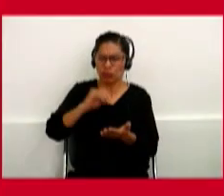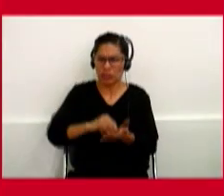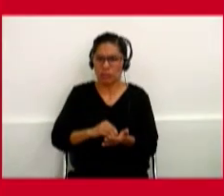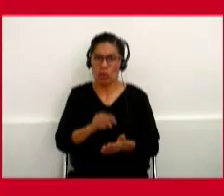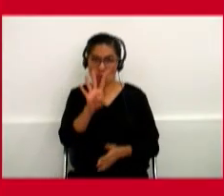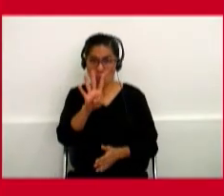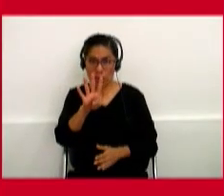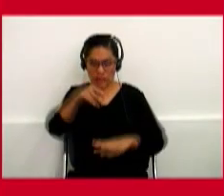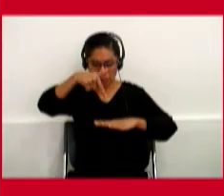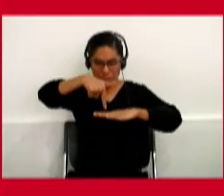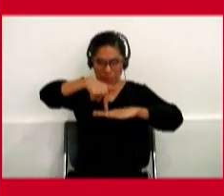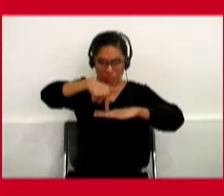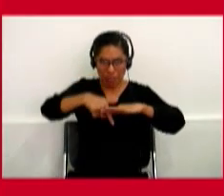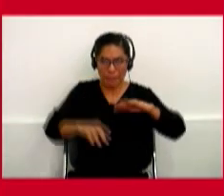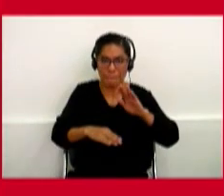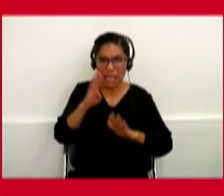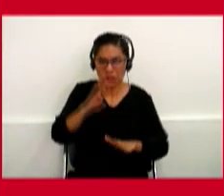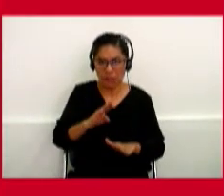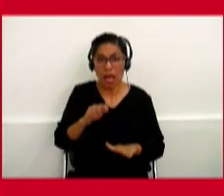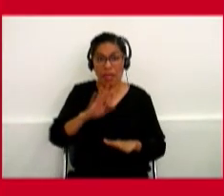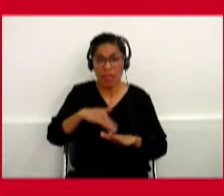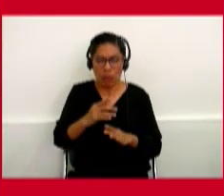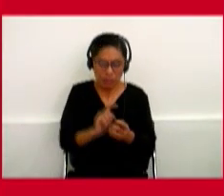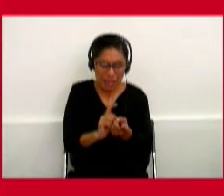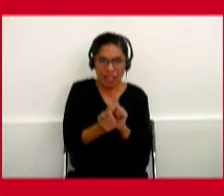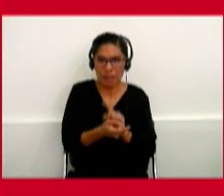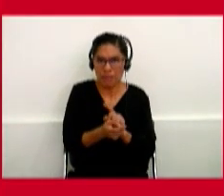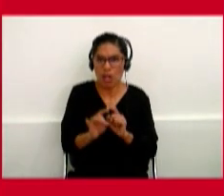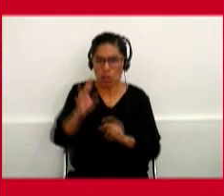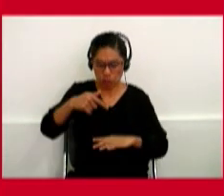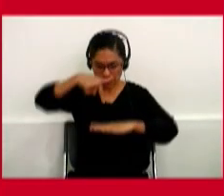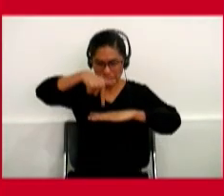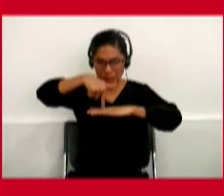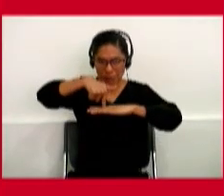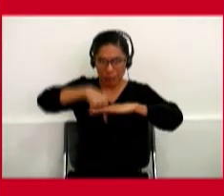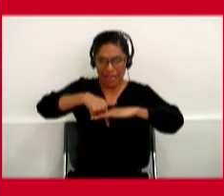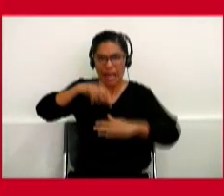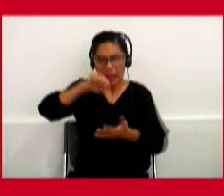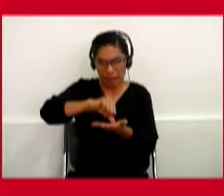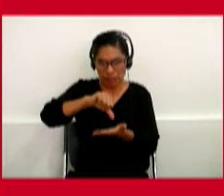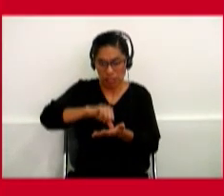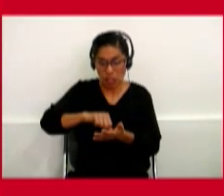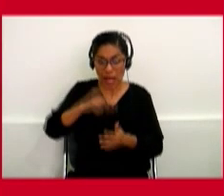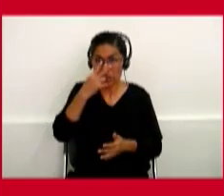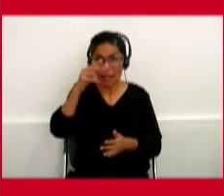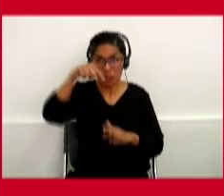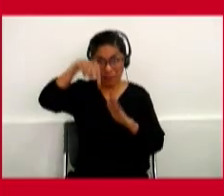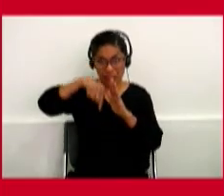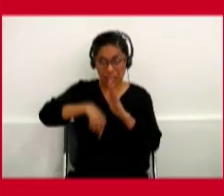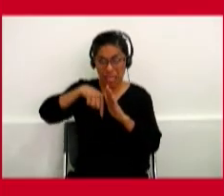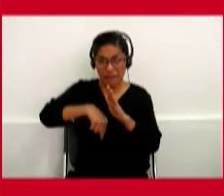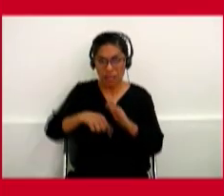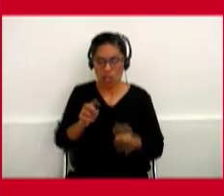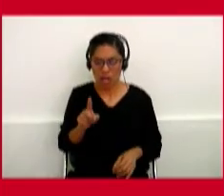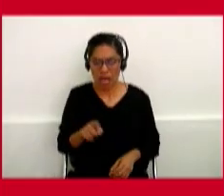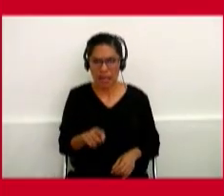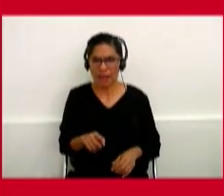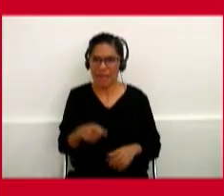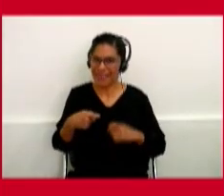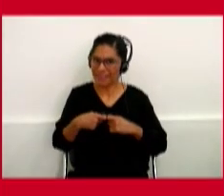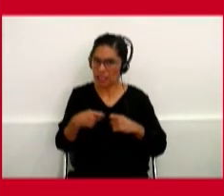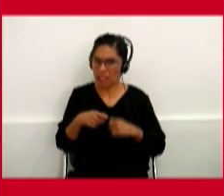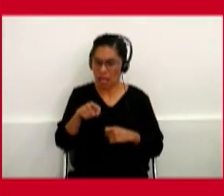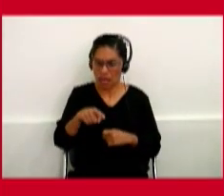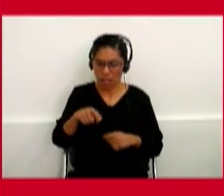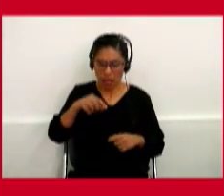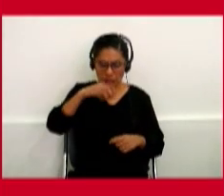en reemplazo del taladro central. Como ven en la distribución inferior de energía, el taladro central sí tiene mayor